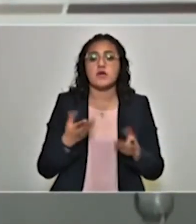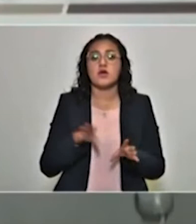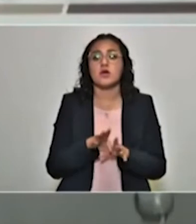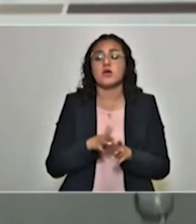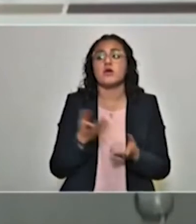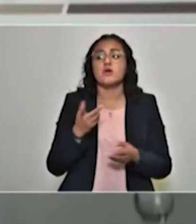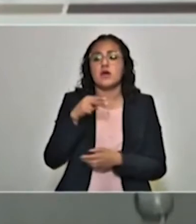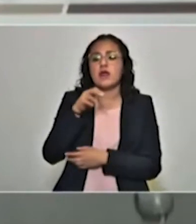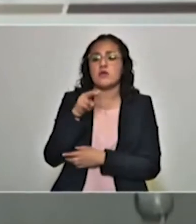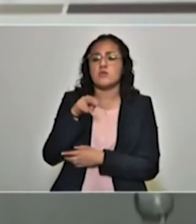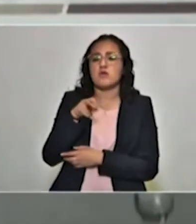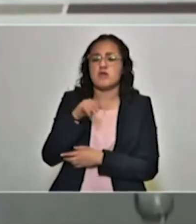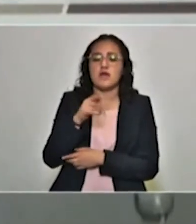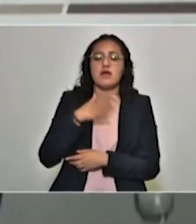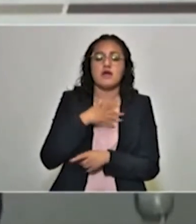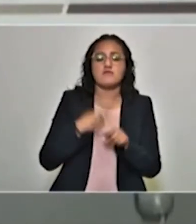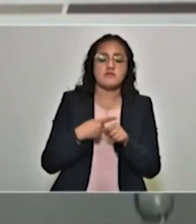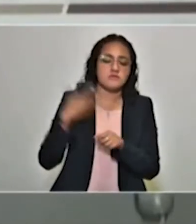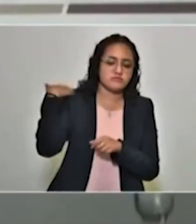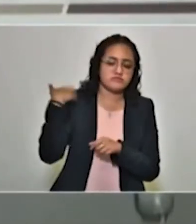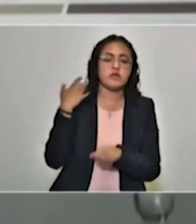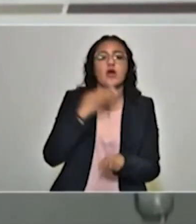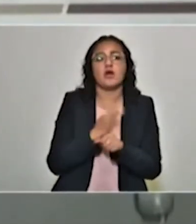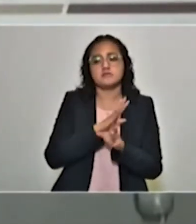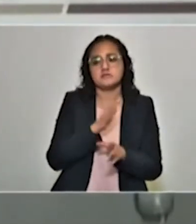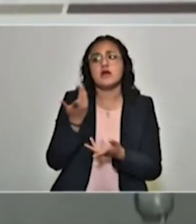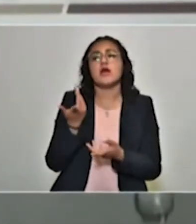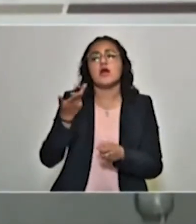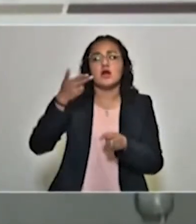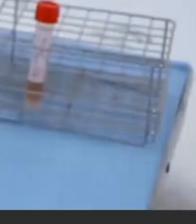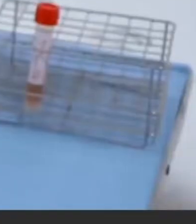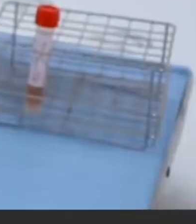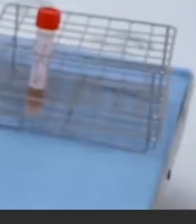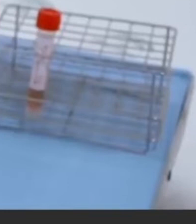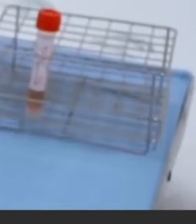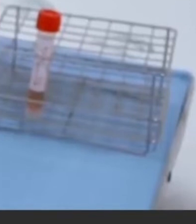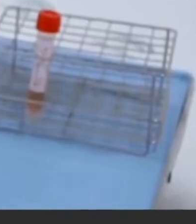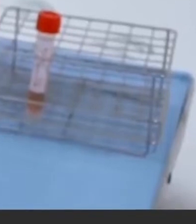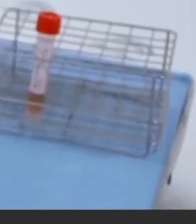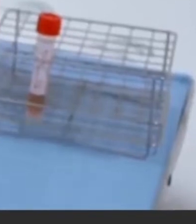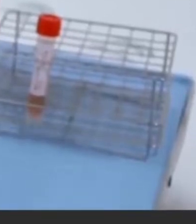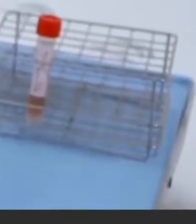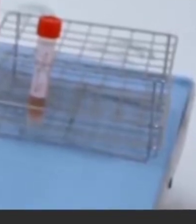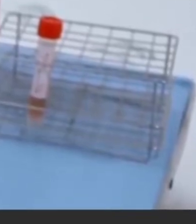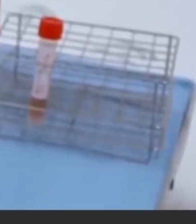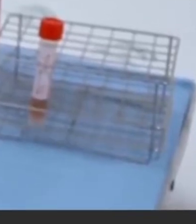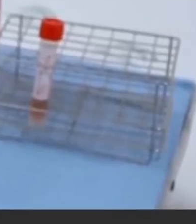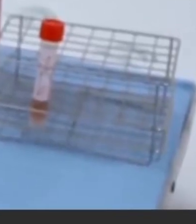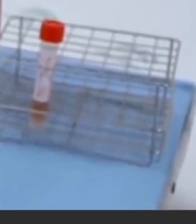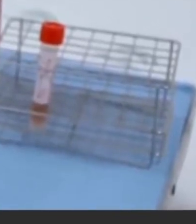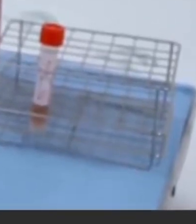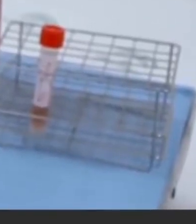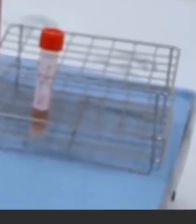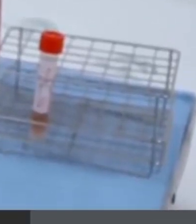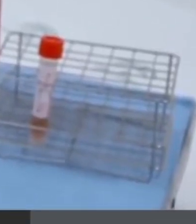neumonía. Ya fue dada de alta en el hospital y está con manejo domiciliario. Autoridades estatales exhortan que a su regreso